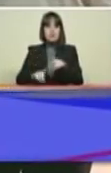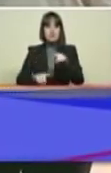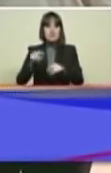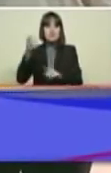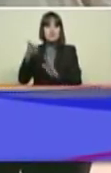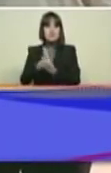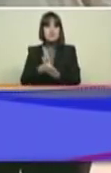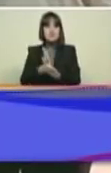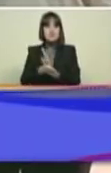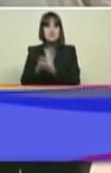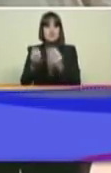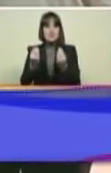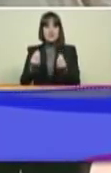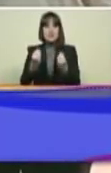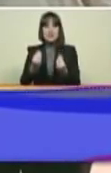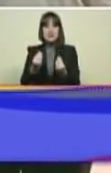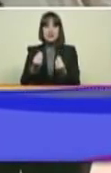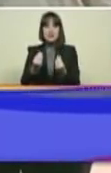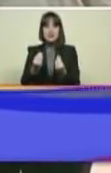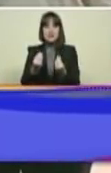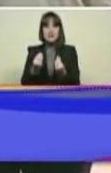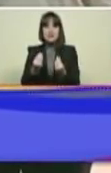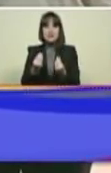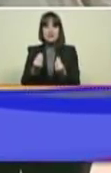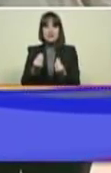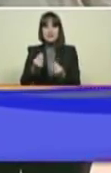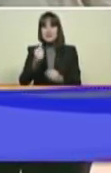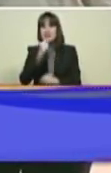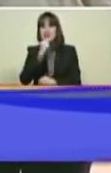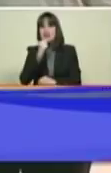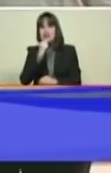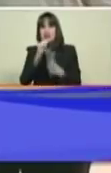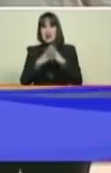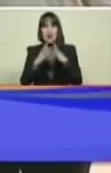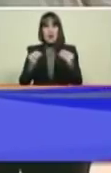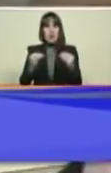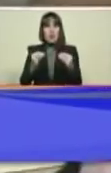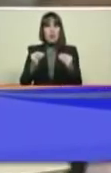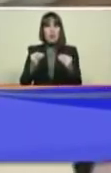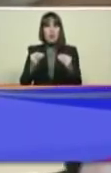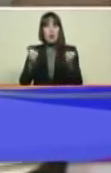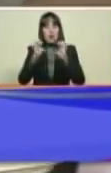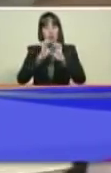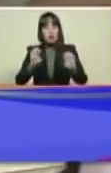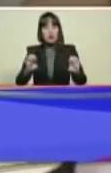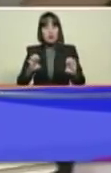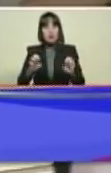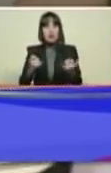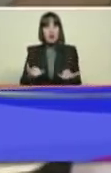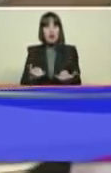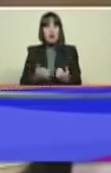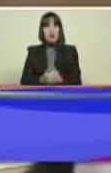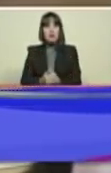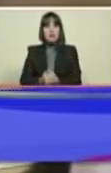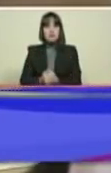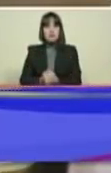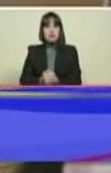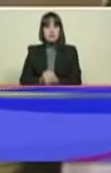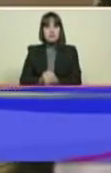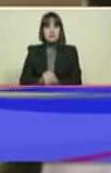nuestros jóvenes también. Y tenemos también la fumigación de nuestras instalaciones educativas junto con Barrio Nuevo, Barrio Tricolor, y